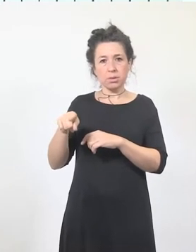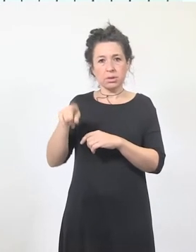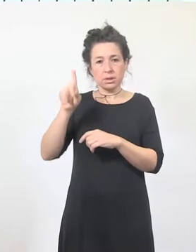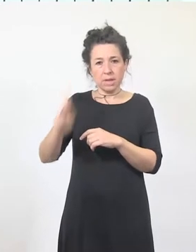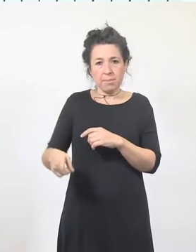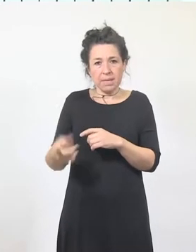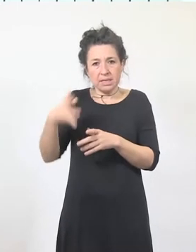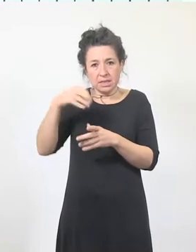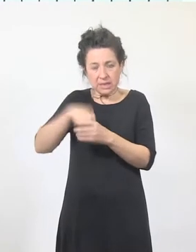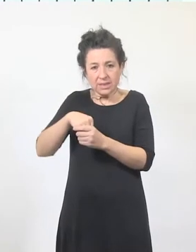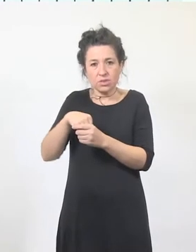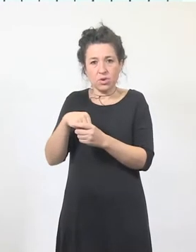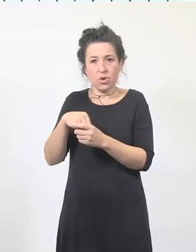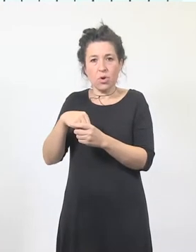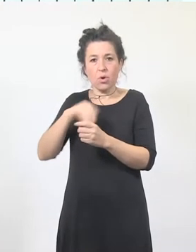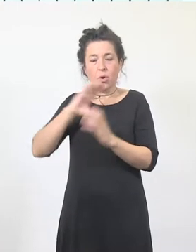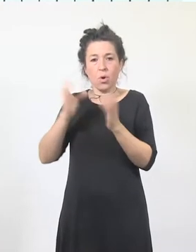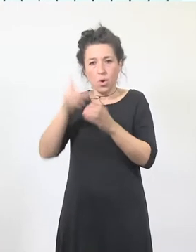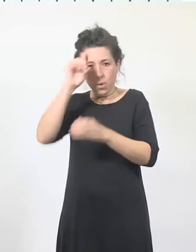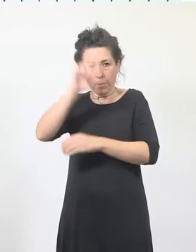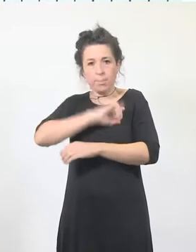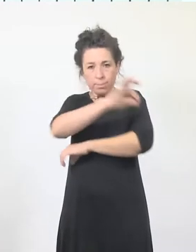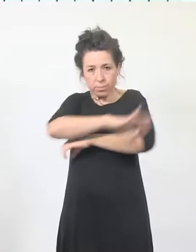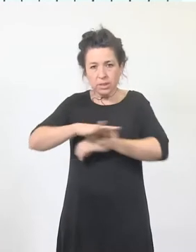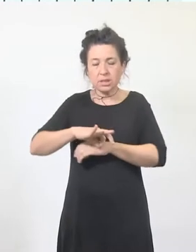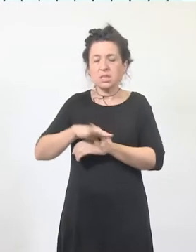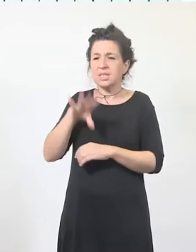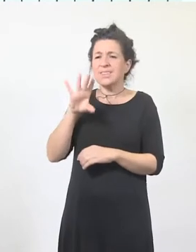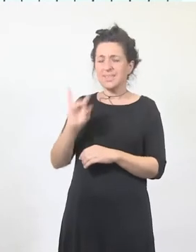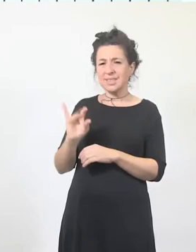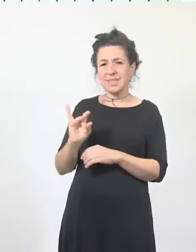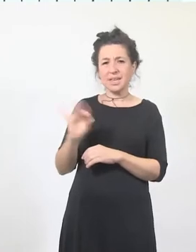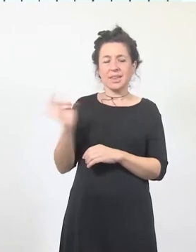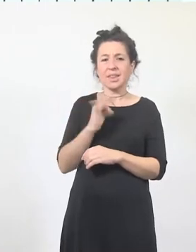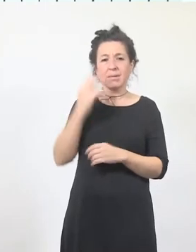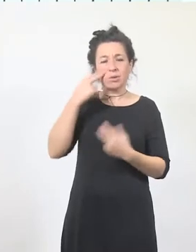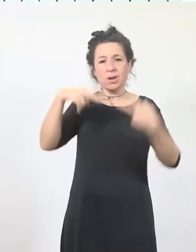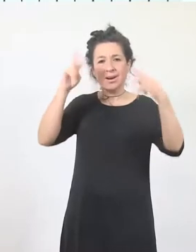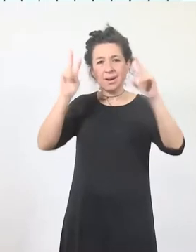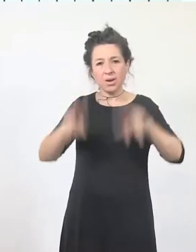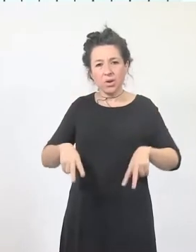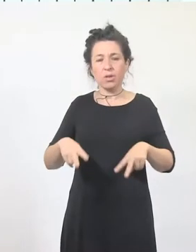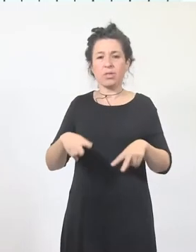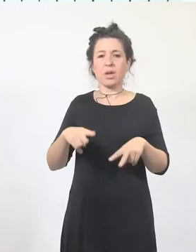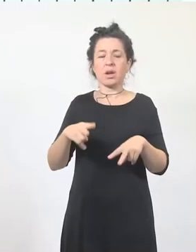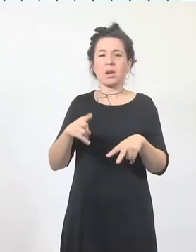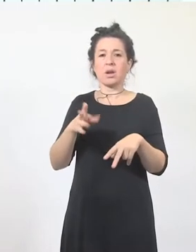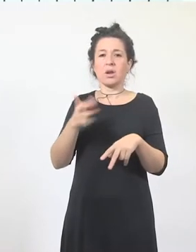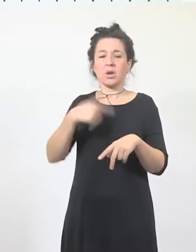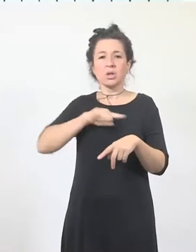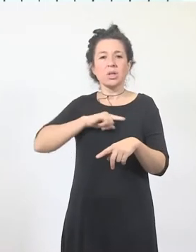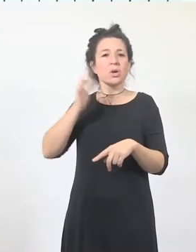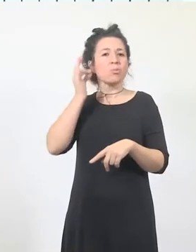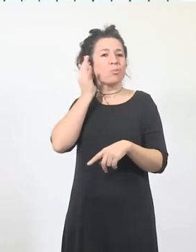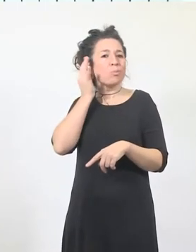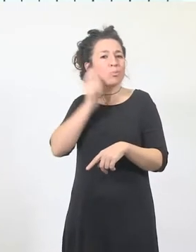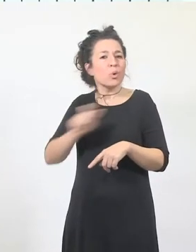Sí, yo creo que el movimiento, debemos reconocer, sobre todo como mujeres